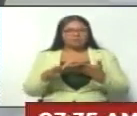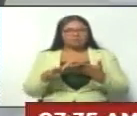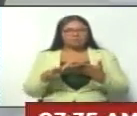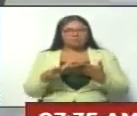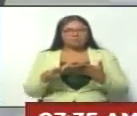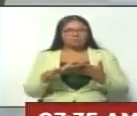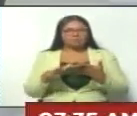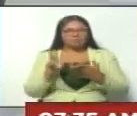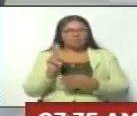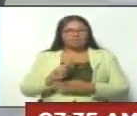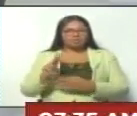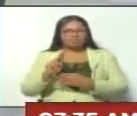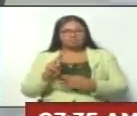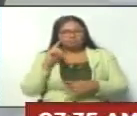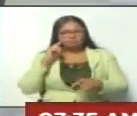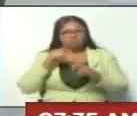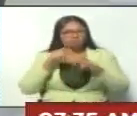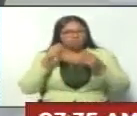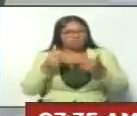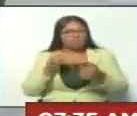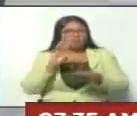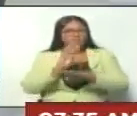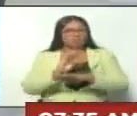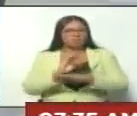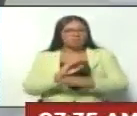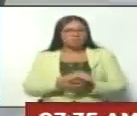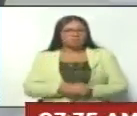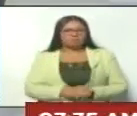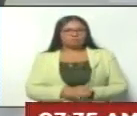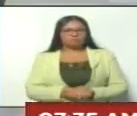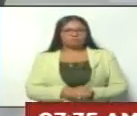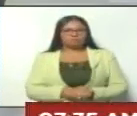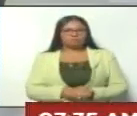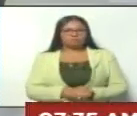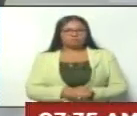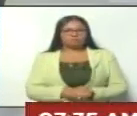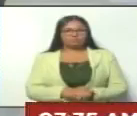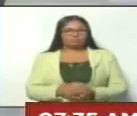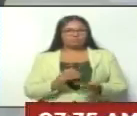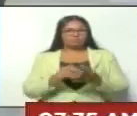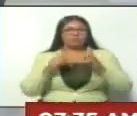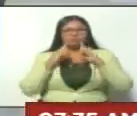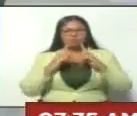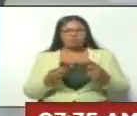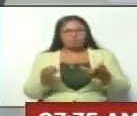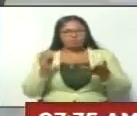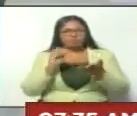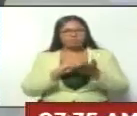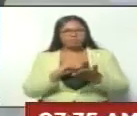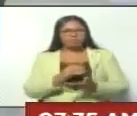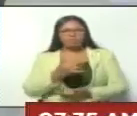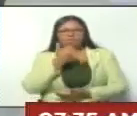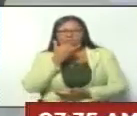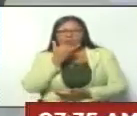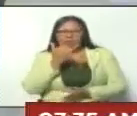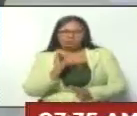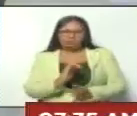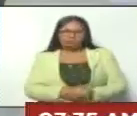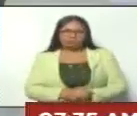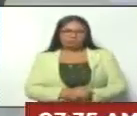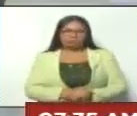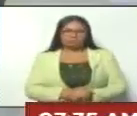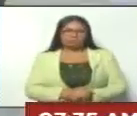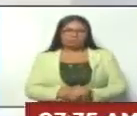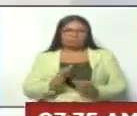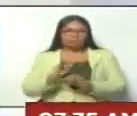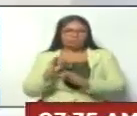el uso debido, la preservación. Y la preservación. Ponerla en la autopista es un error porque la sometemos